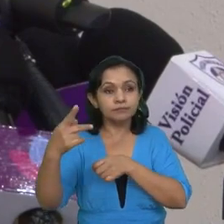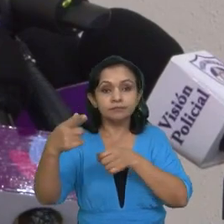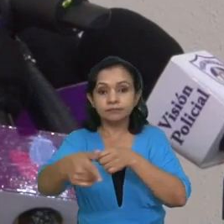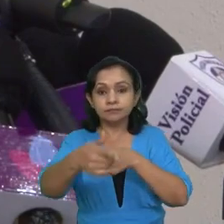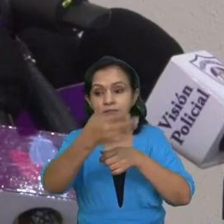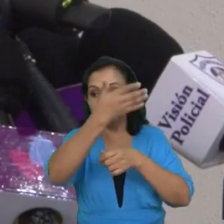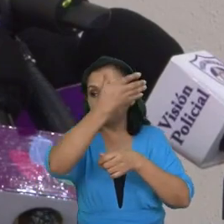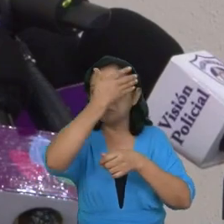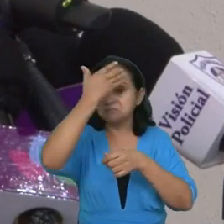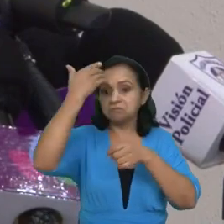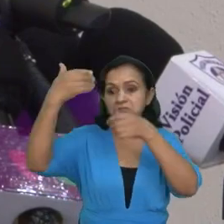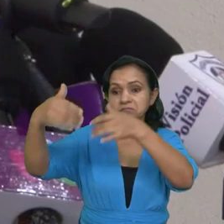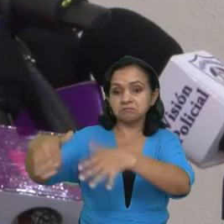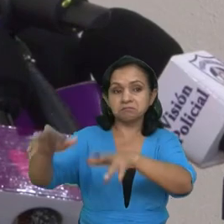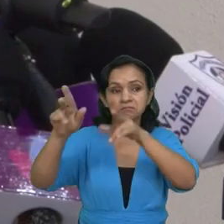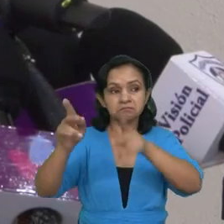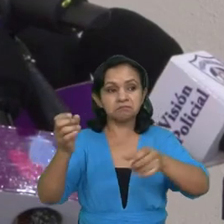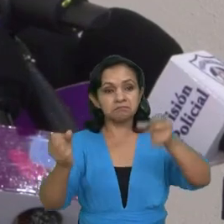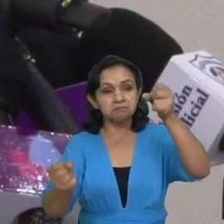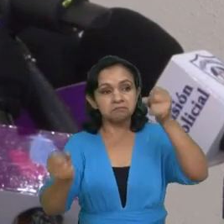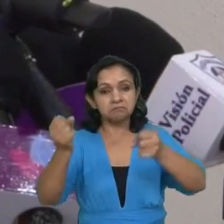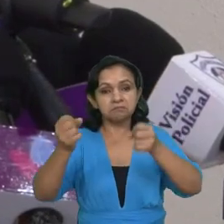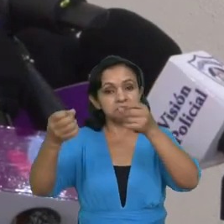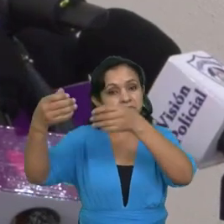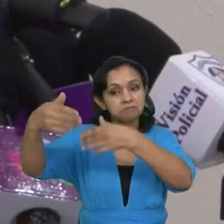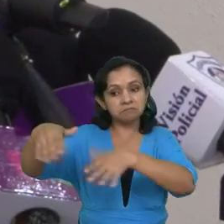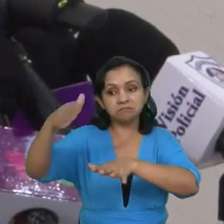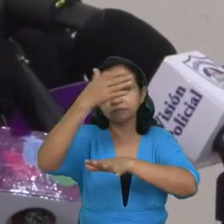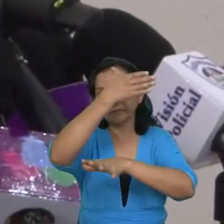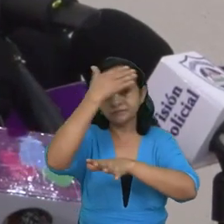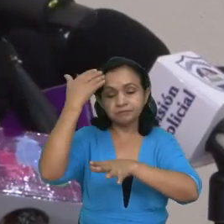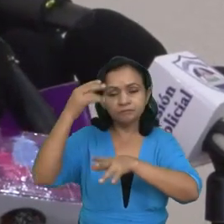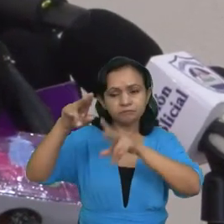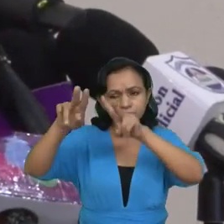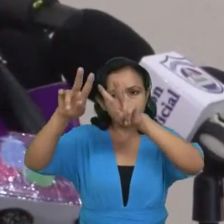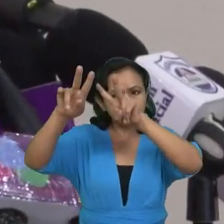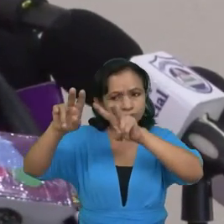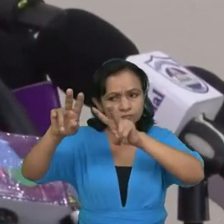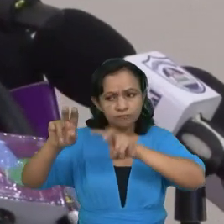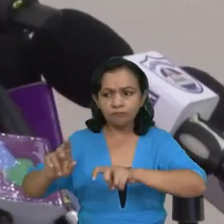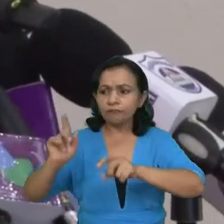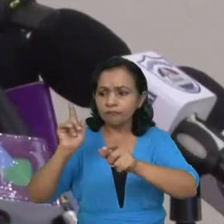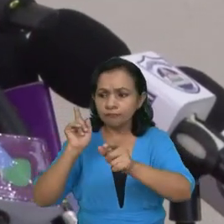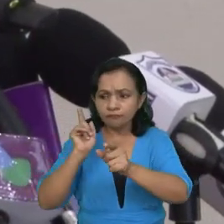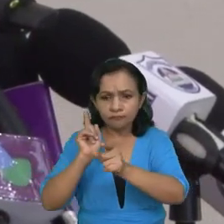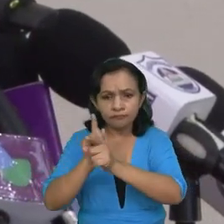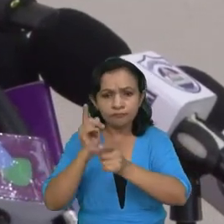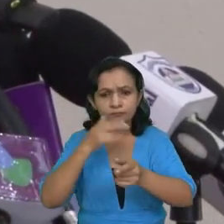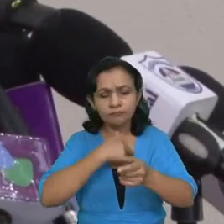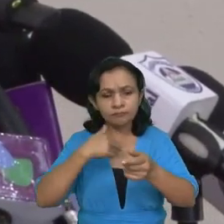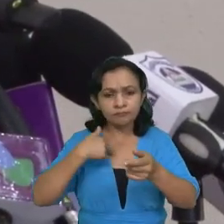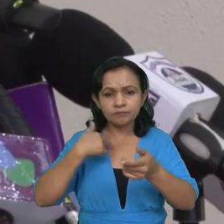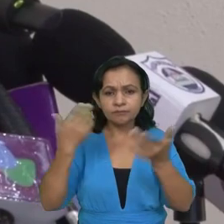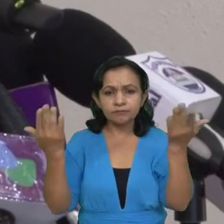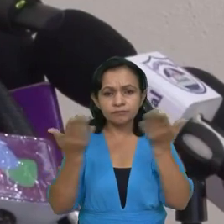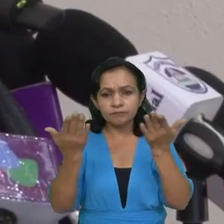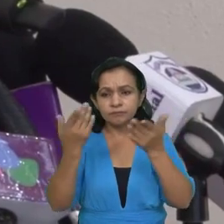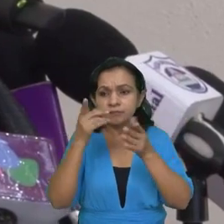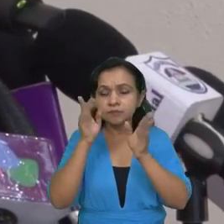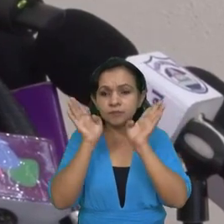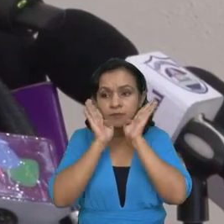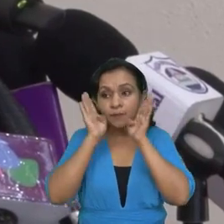en abandono por su conductor en inspección realizada el vehículo se detectó compartimiento artesanal oculto